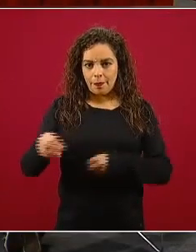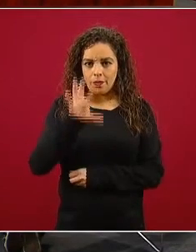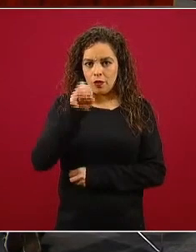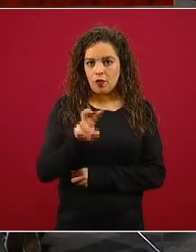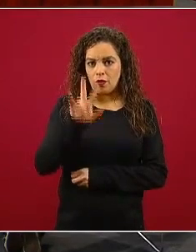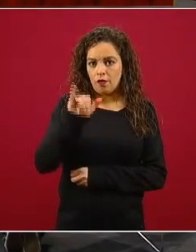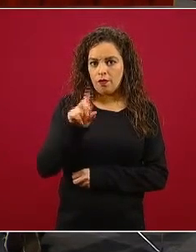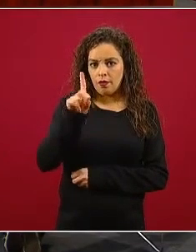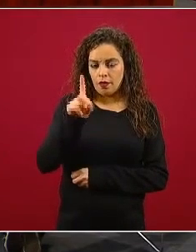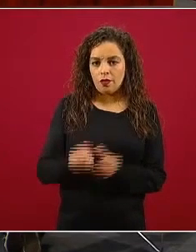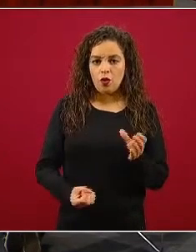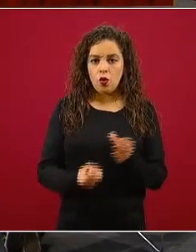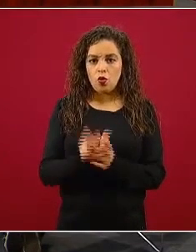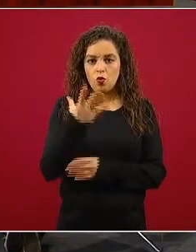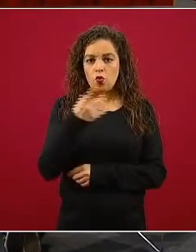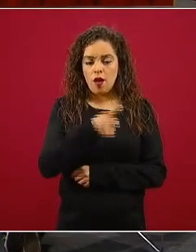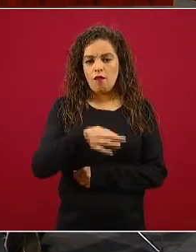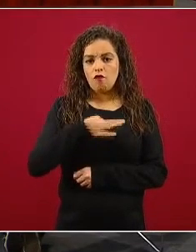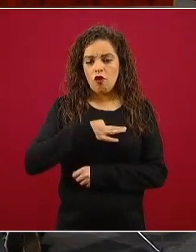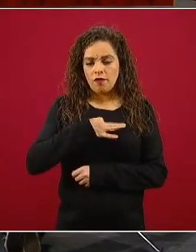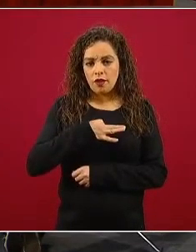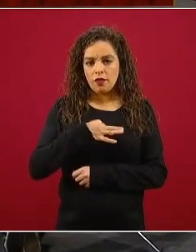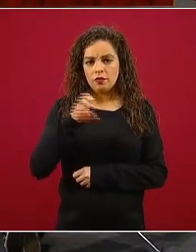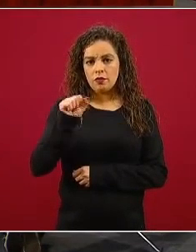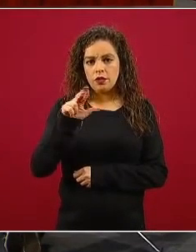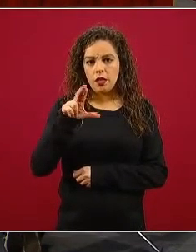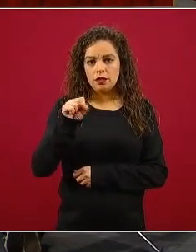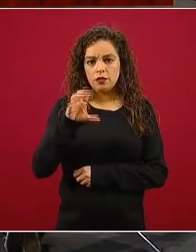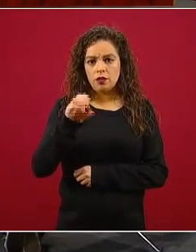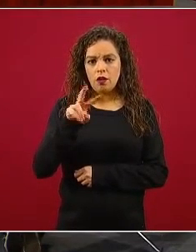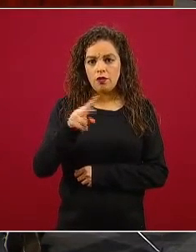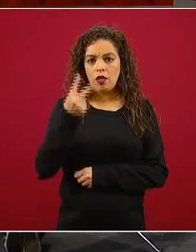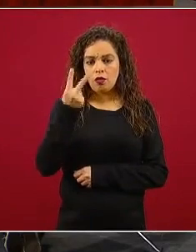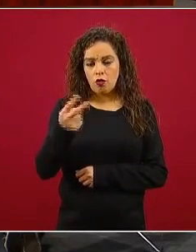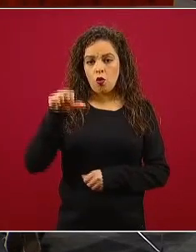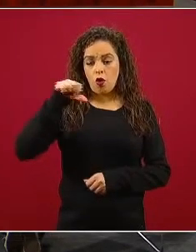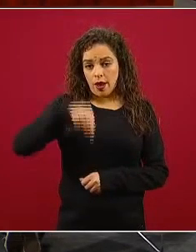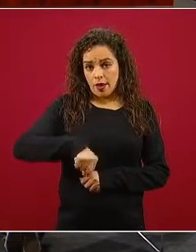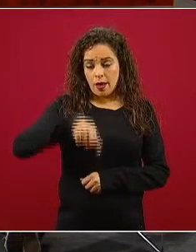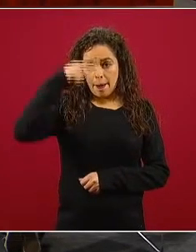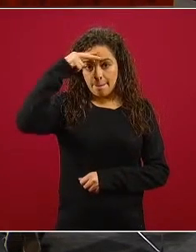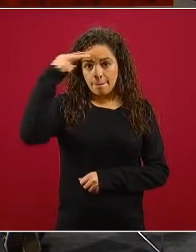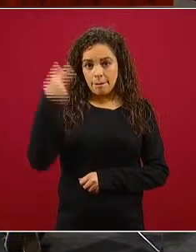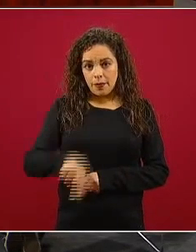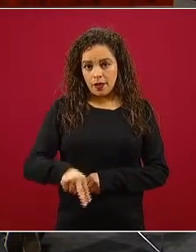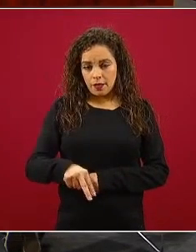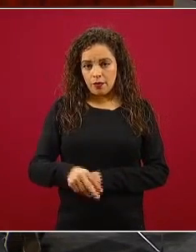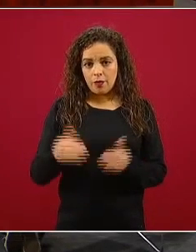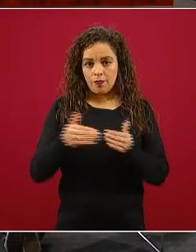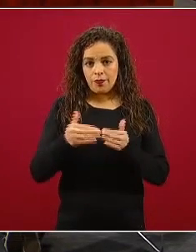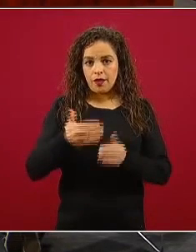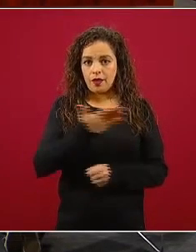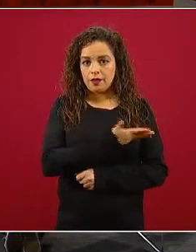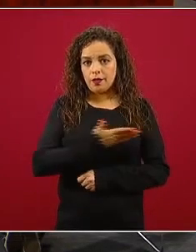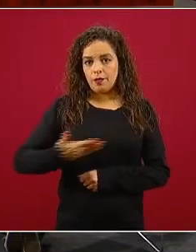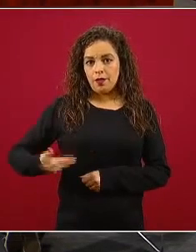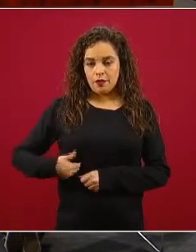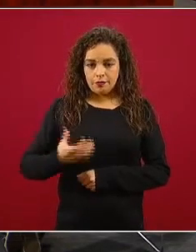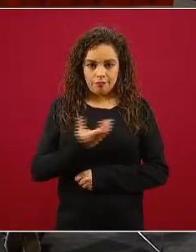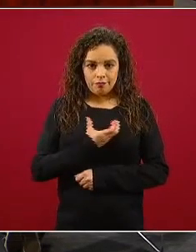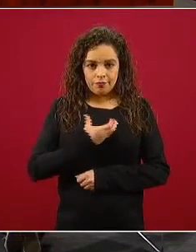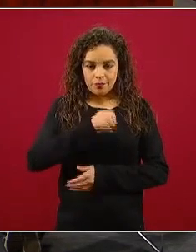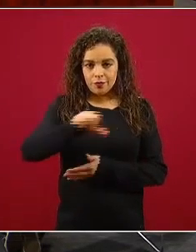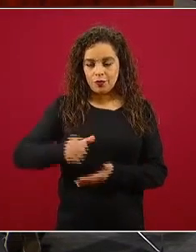pandemia causada por el nuevo coronavirus SARS-CoV-2. Estamos en México, en el Palacio Nacional, en la Ciudad de México. Y hoy